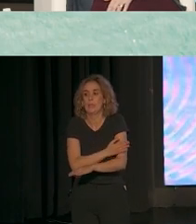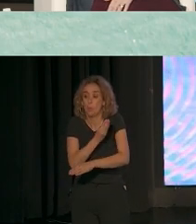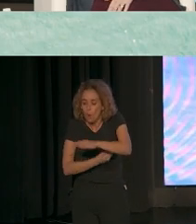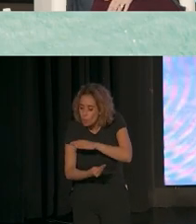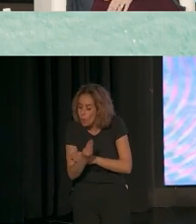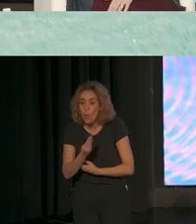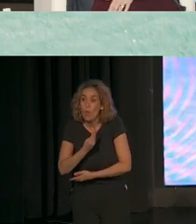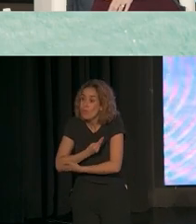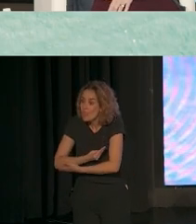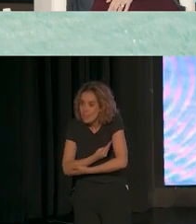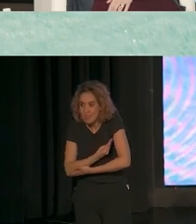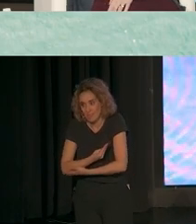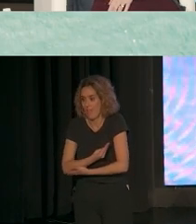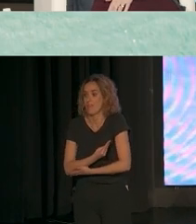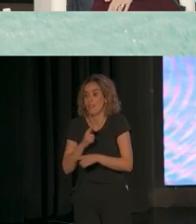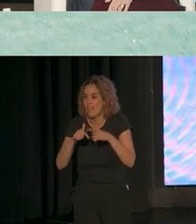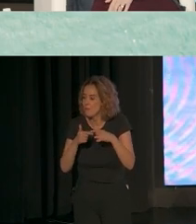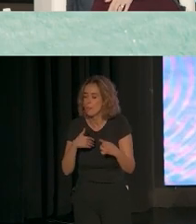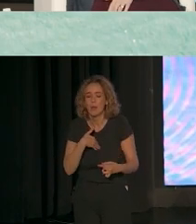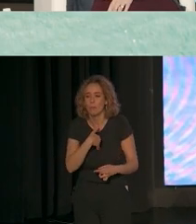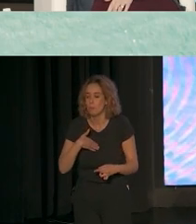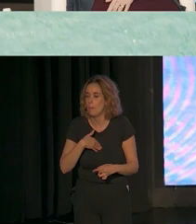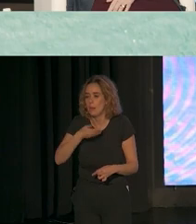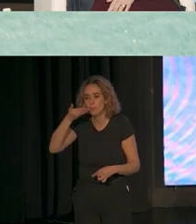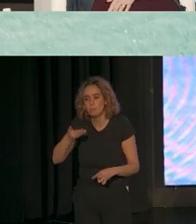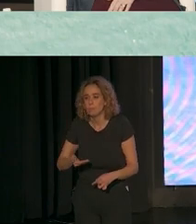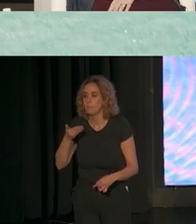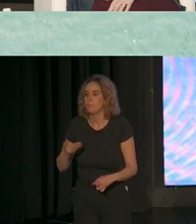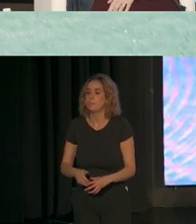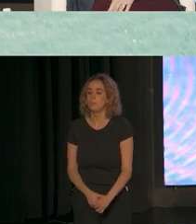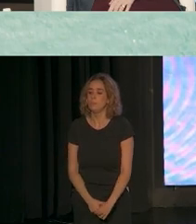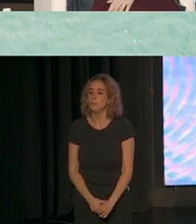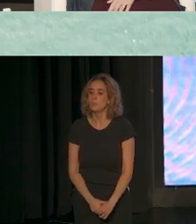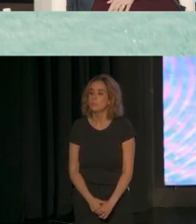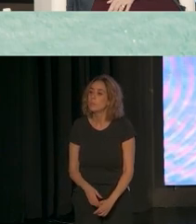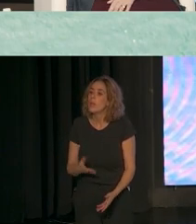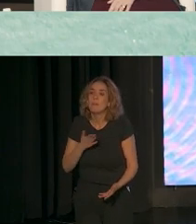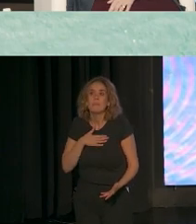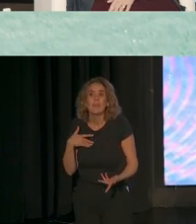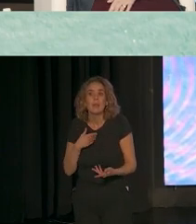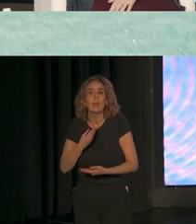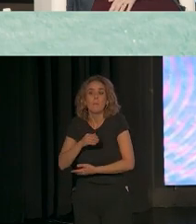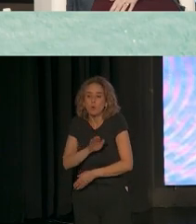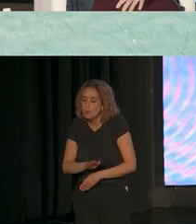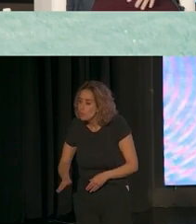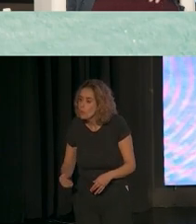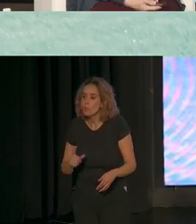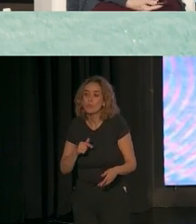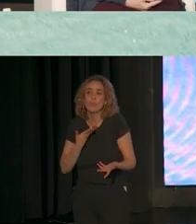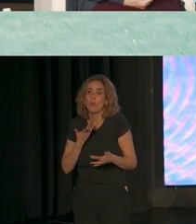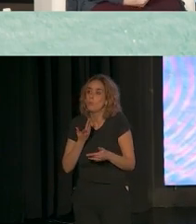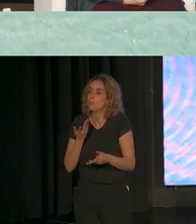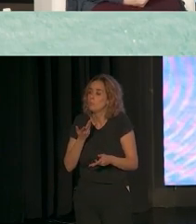nacimiento, cuando hablamos del papel que desempeña la familia. Tenemos niños con autodeterminación, familias con